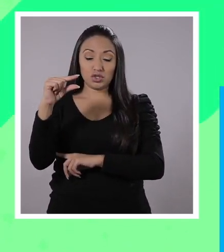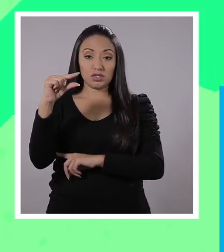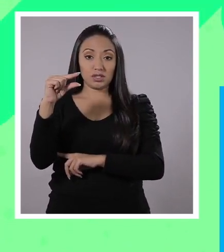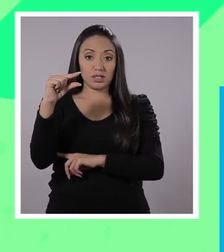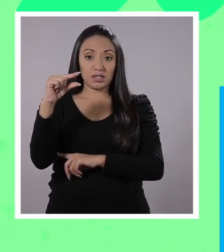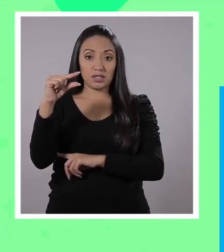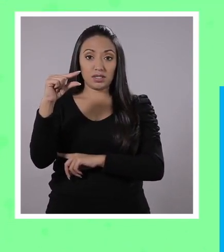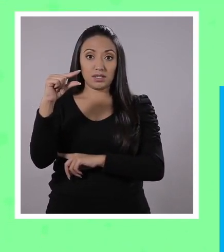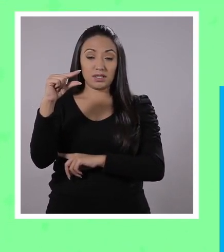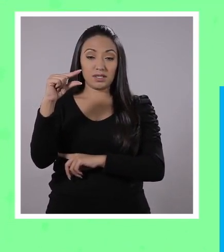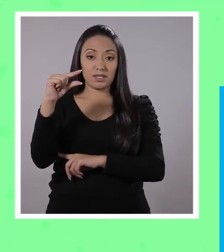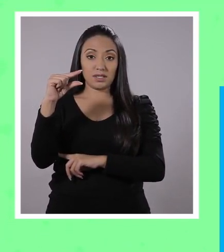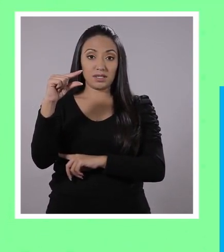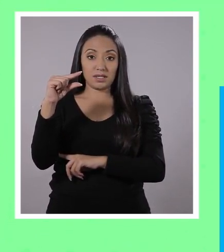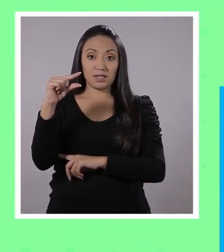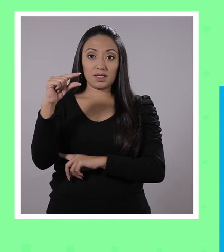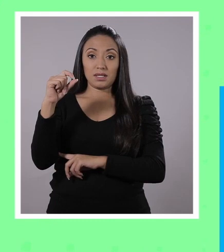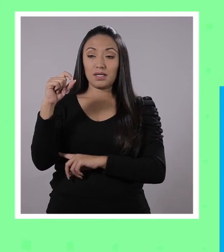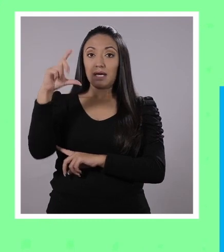Una cucharita.